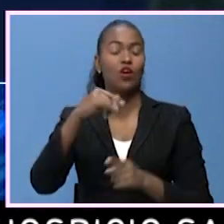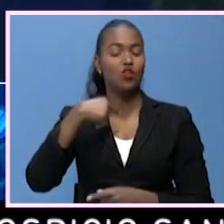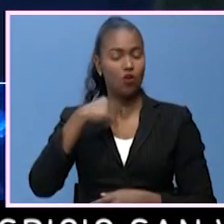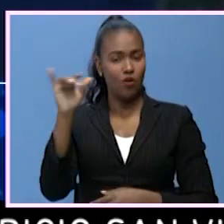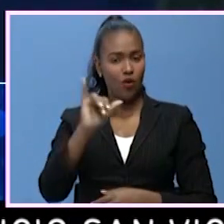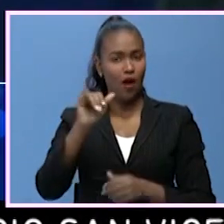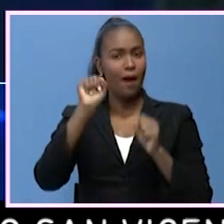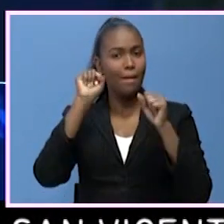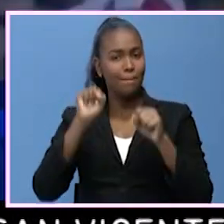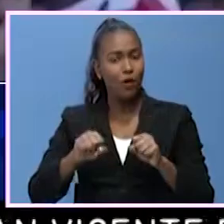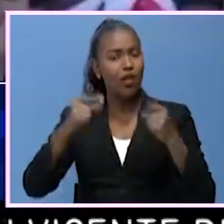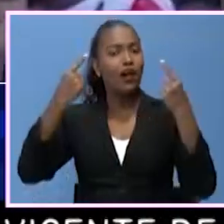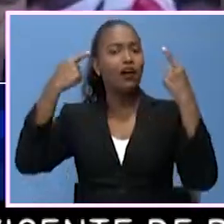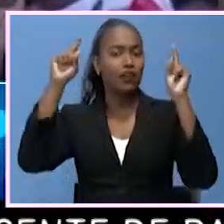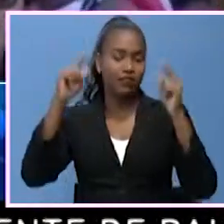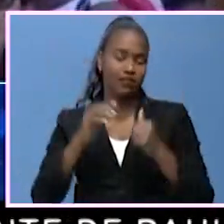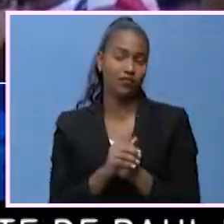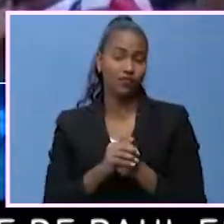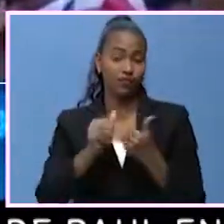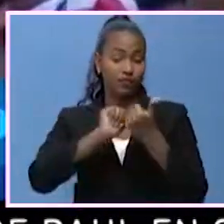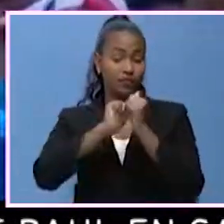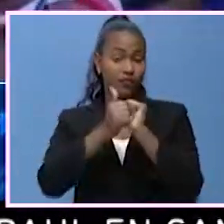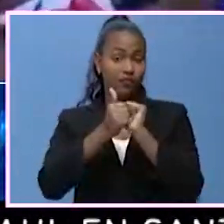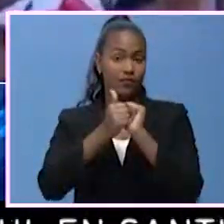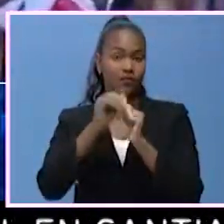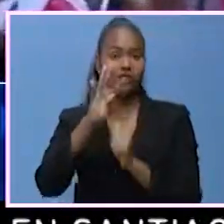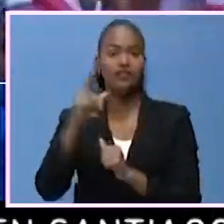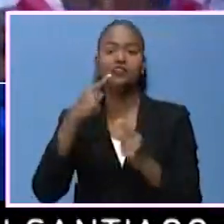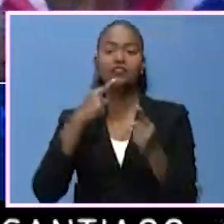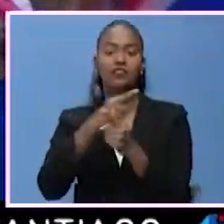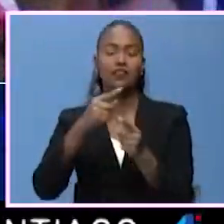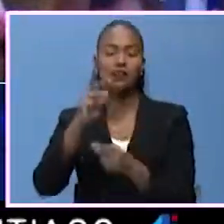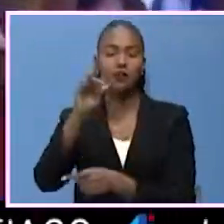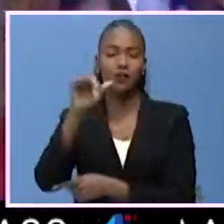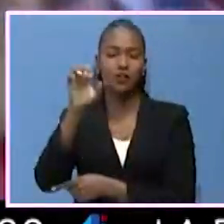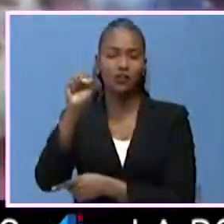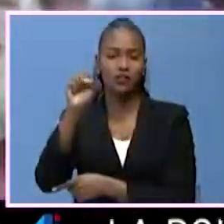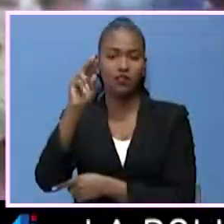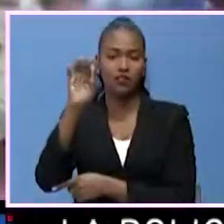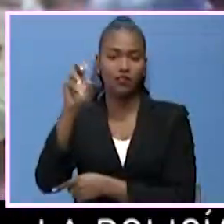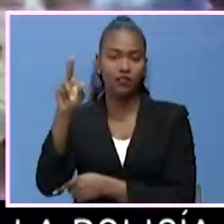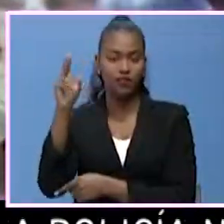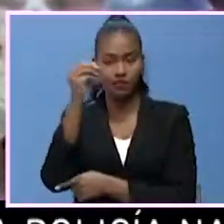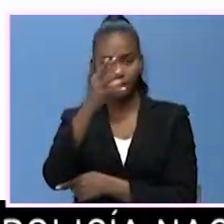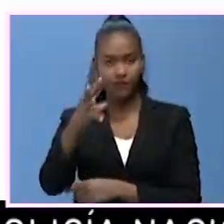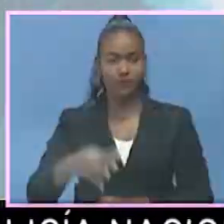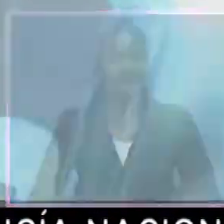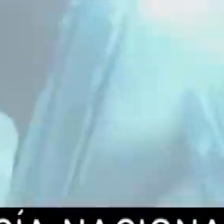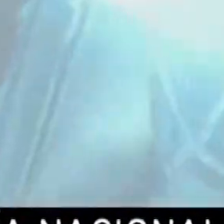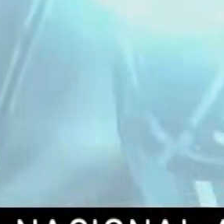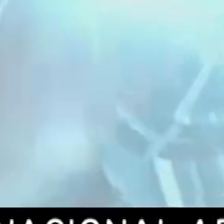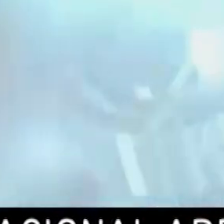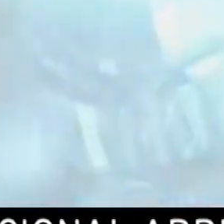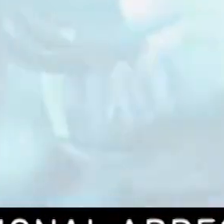pude lograr. Deportes, 4RD Noticias, Marcos Nibar.